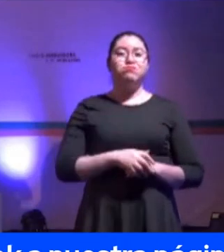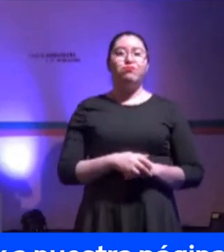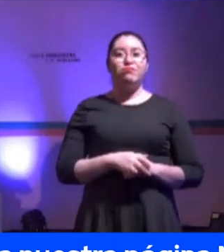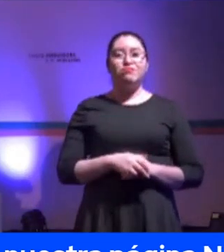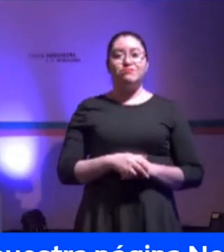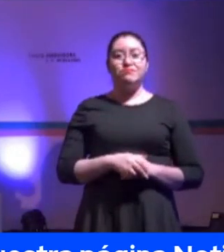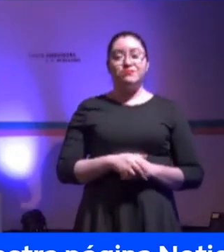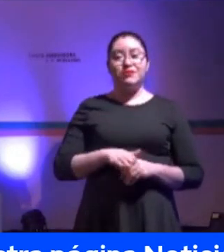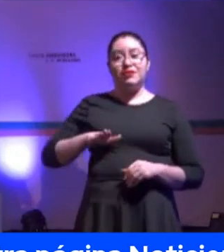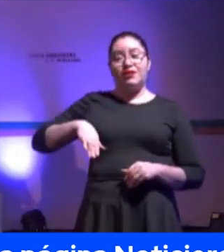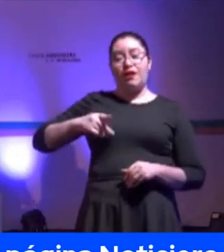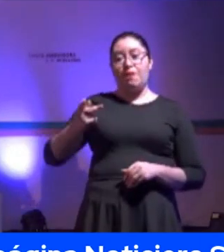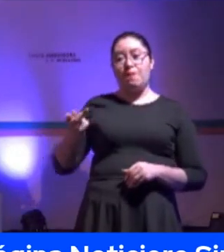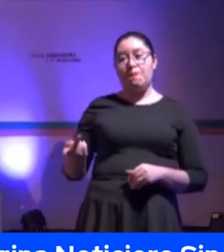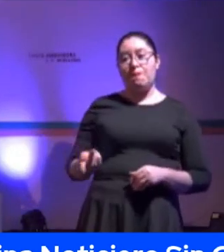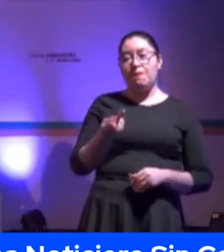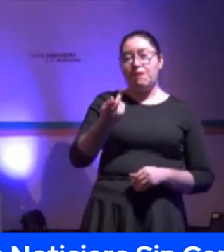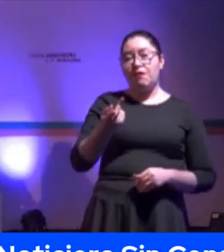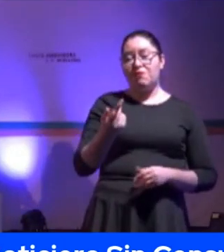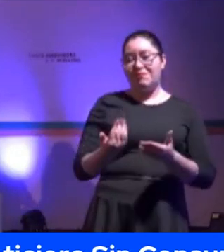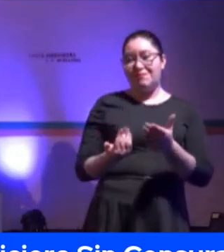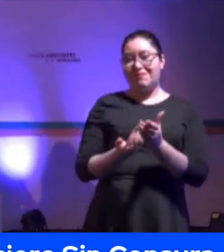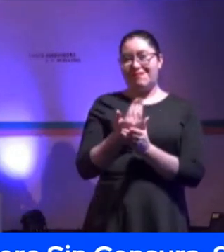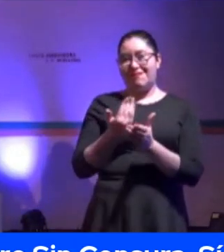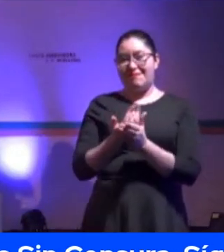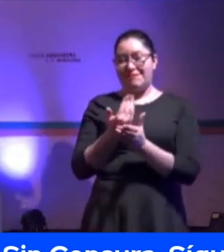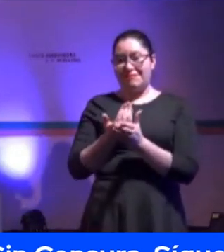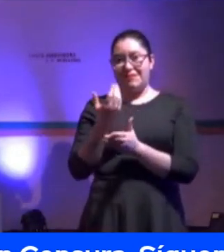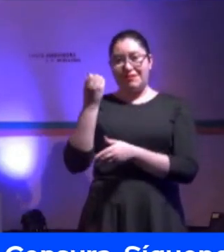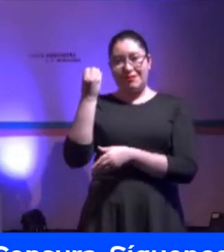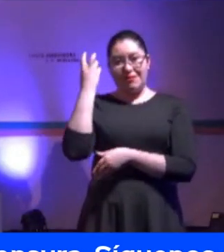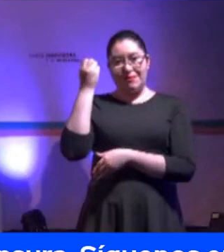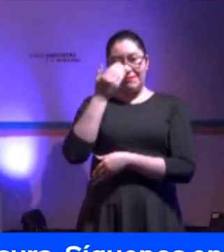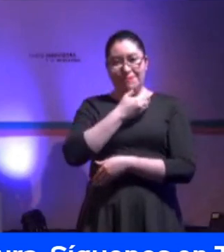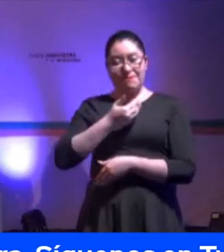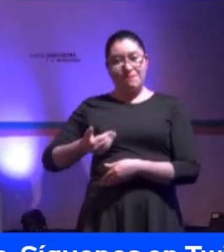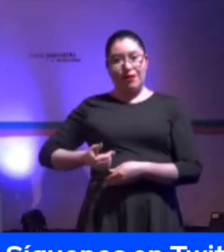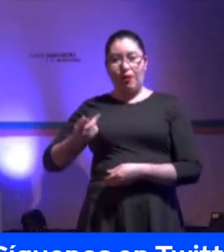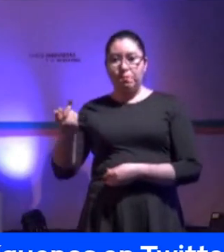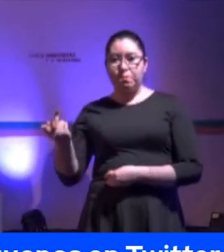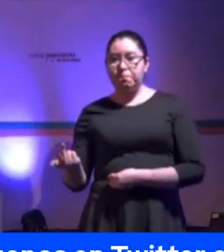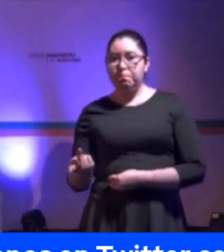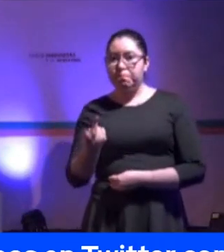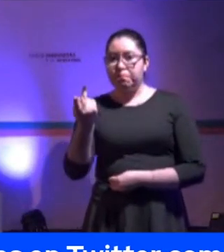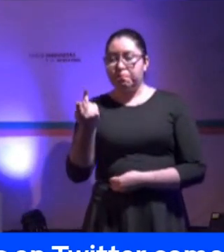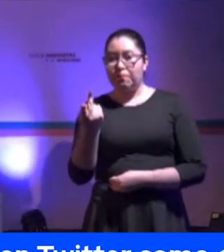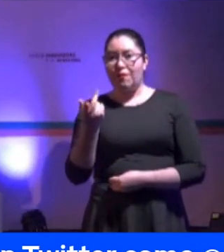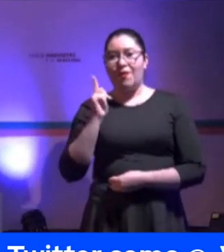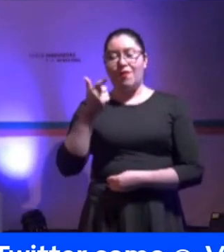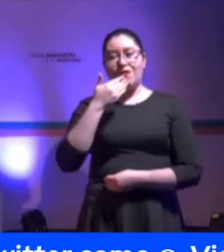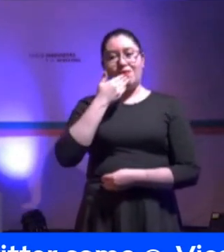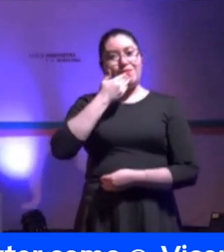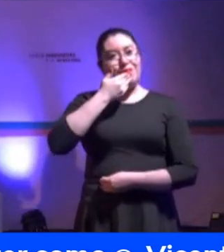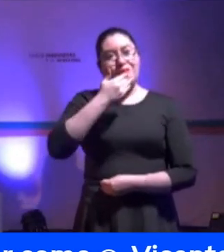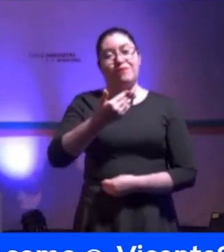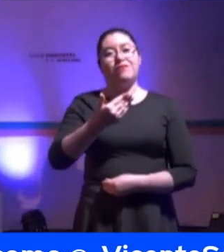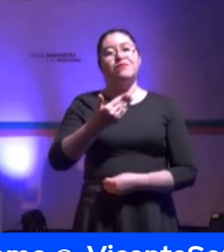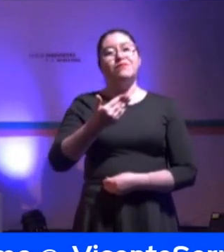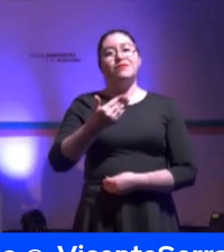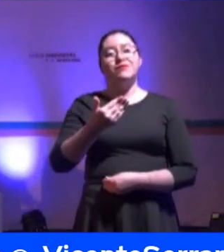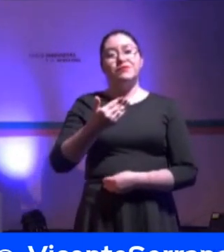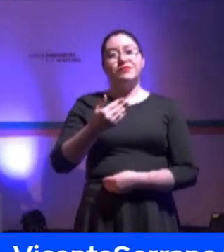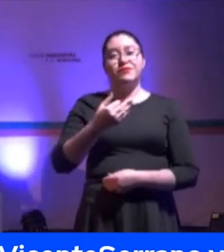y que acaba de hacer una pregunta muy fuerte en la mañanera, y que espero que esté muy bien y que